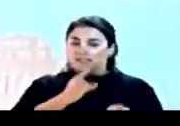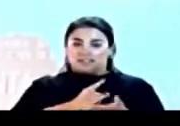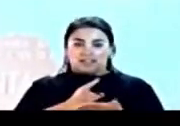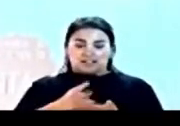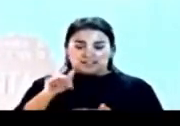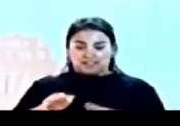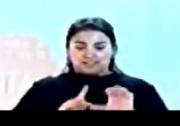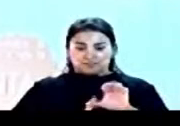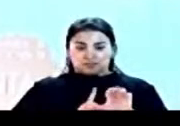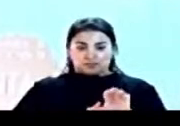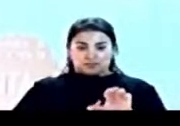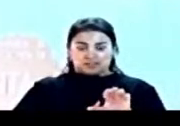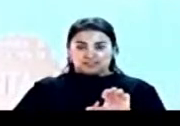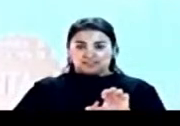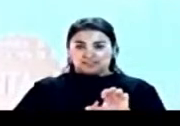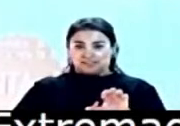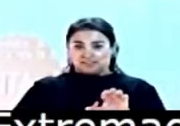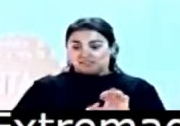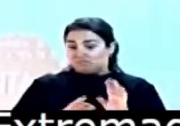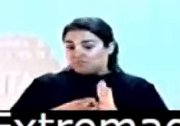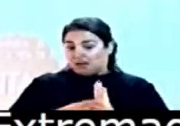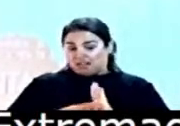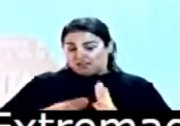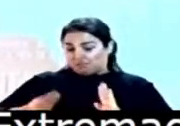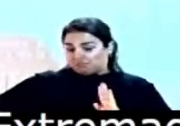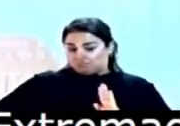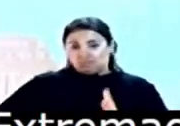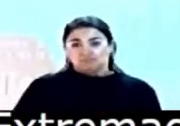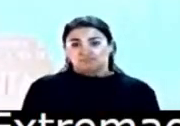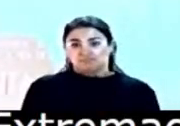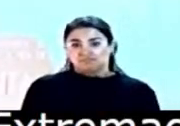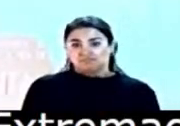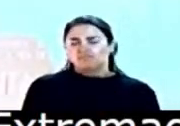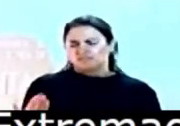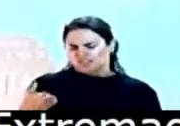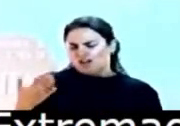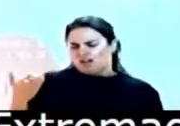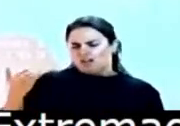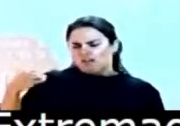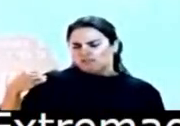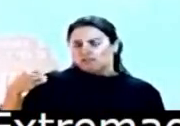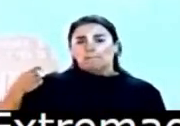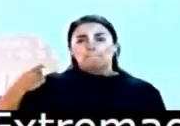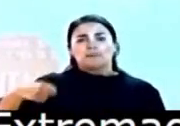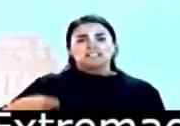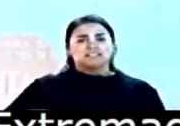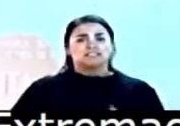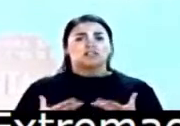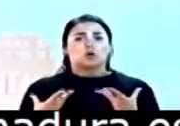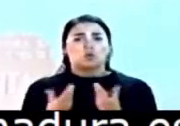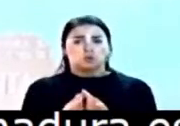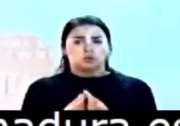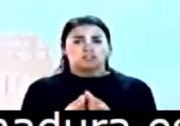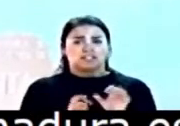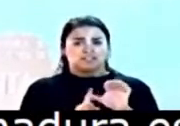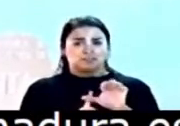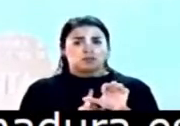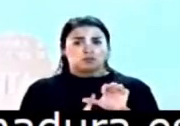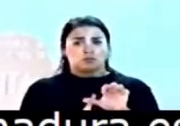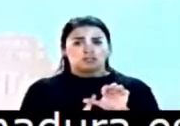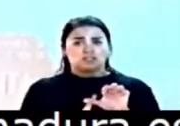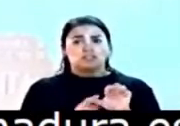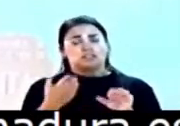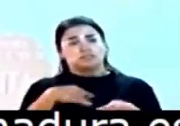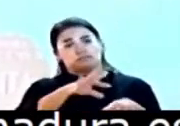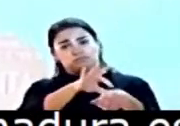Extremadura es de una inmensa calidad. Ya en su día, el presidente de la Junta de Extremadura invitó